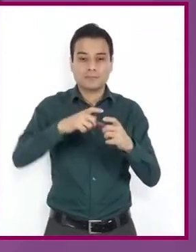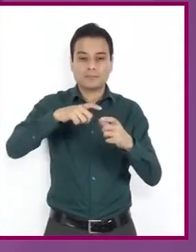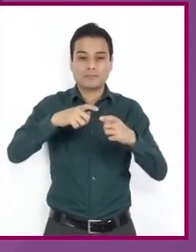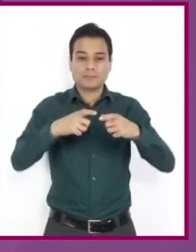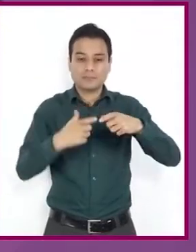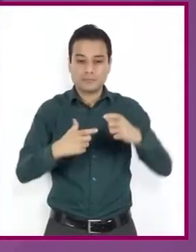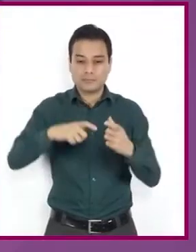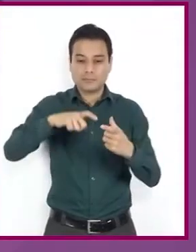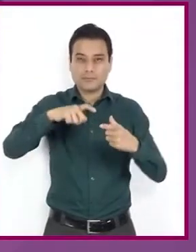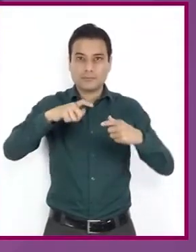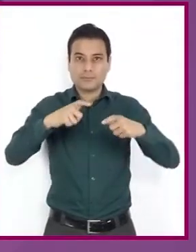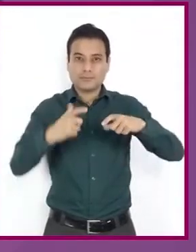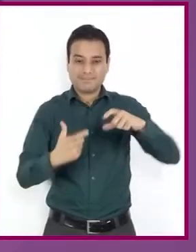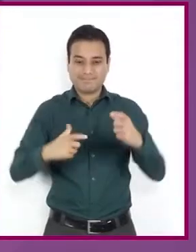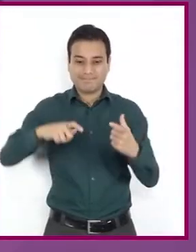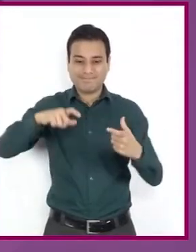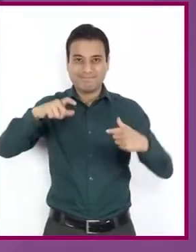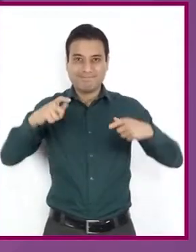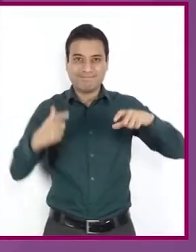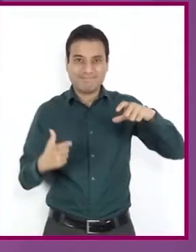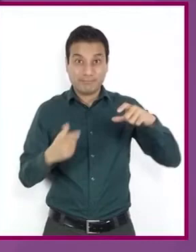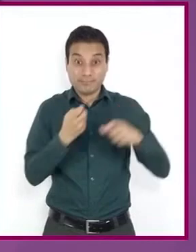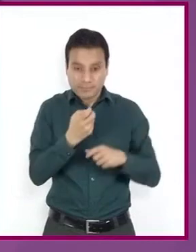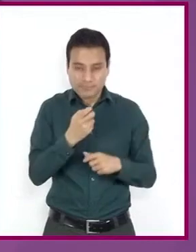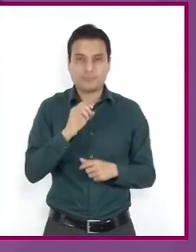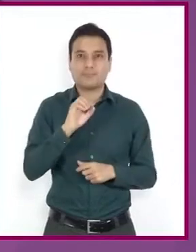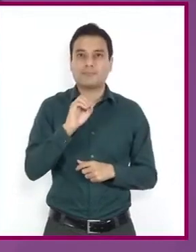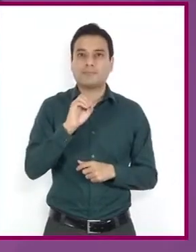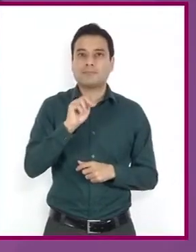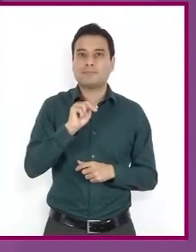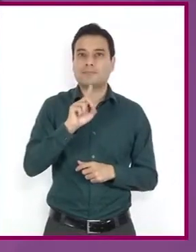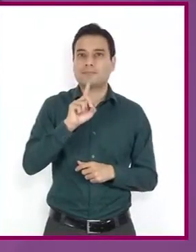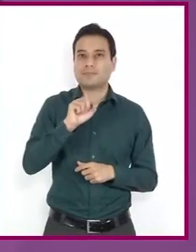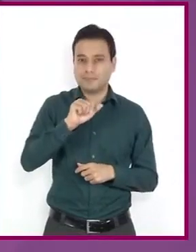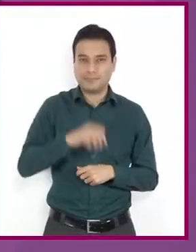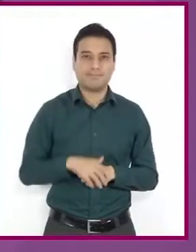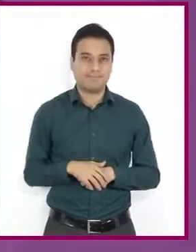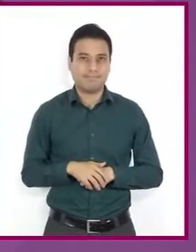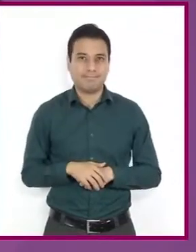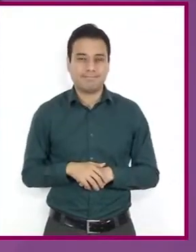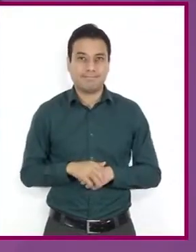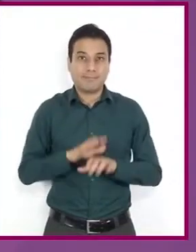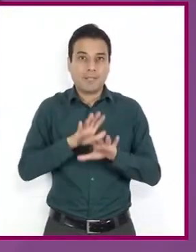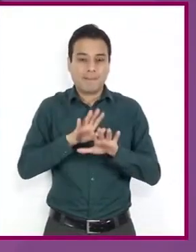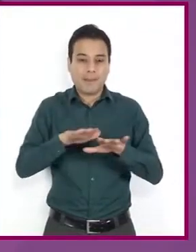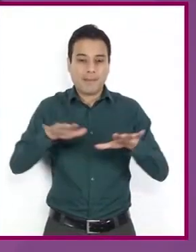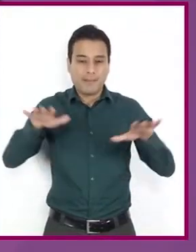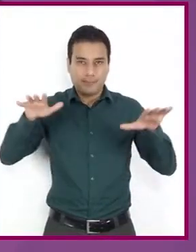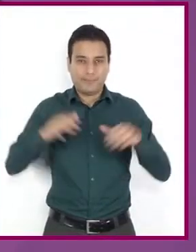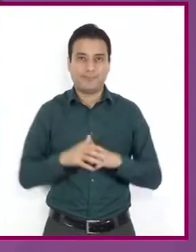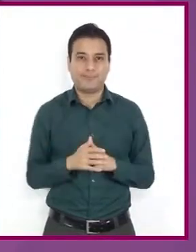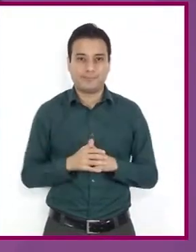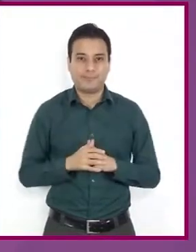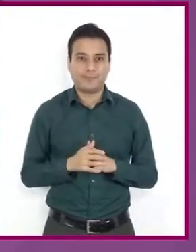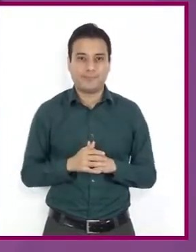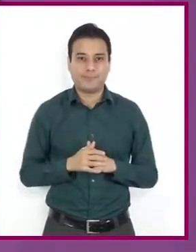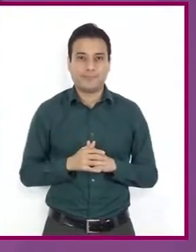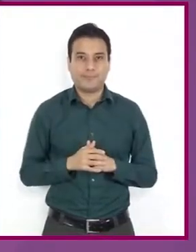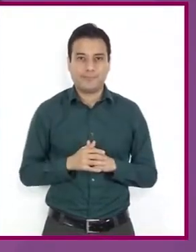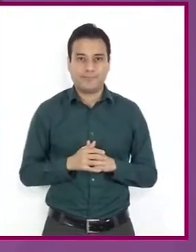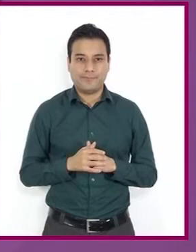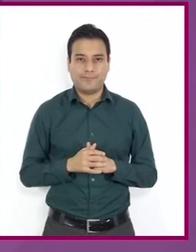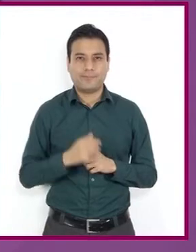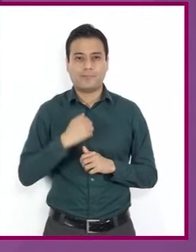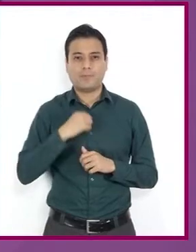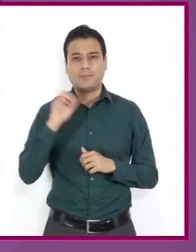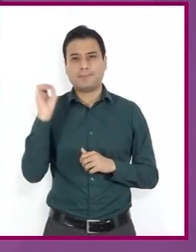movimiento. Has generado una onda que se propaga a través del agua. Las ondas originadas al lanzar una